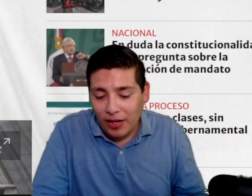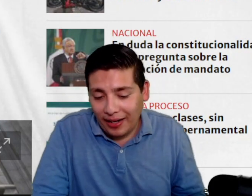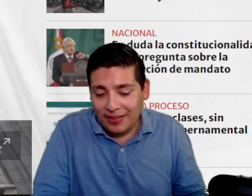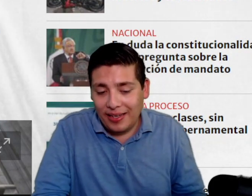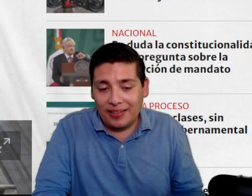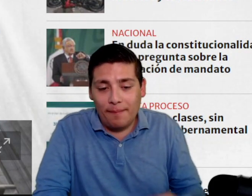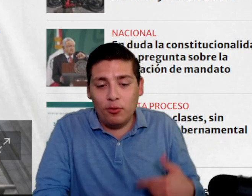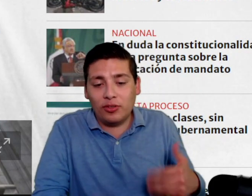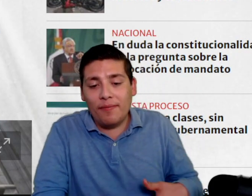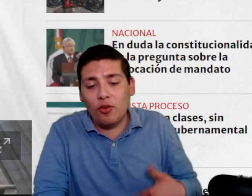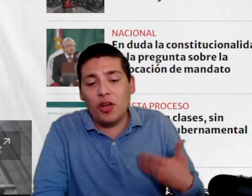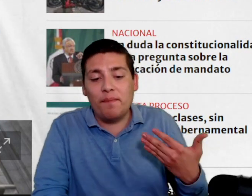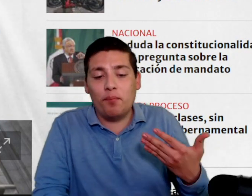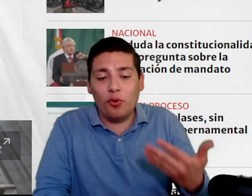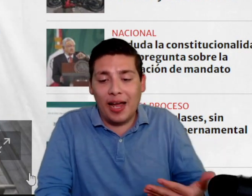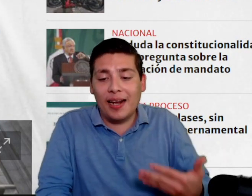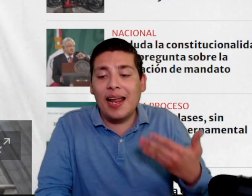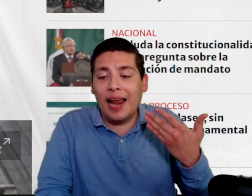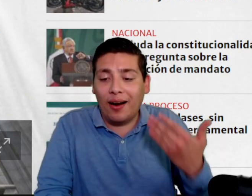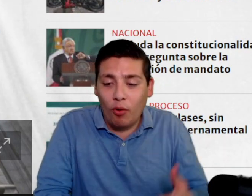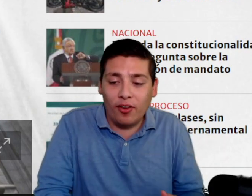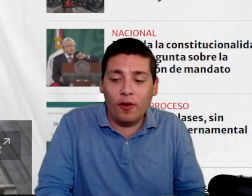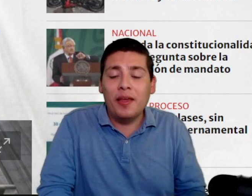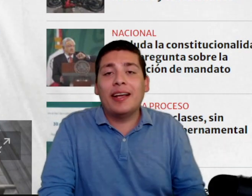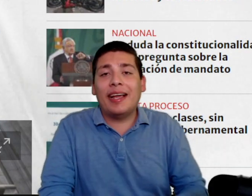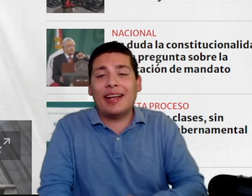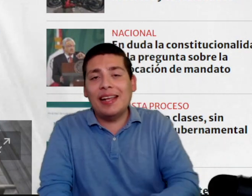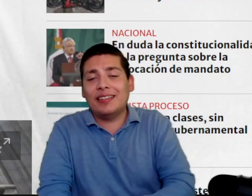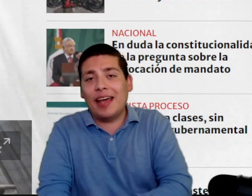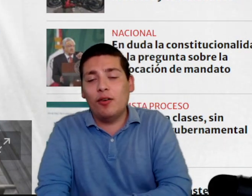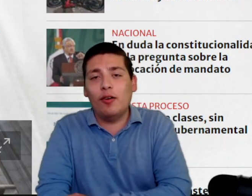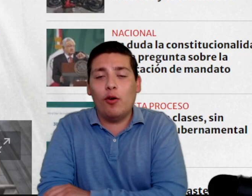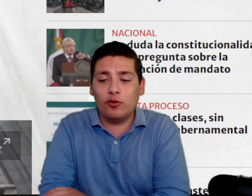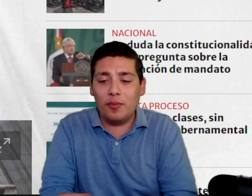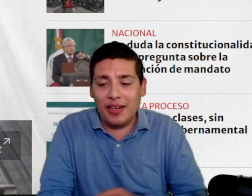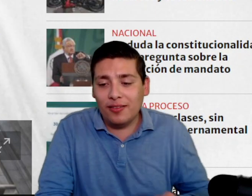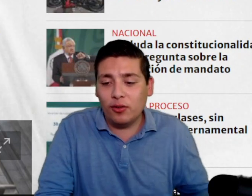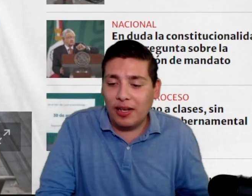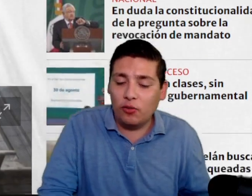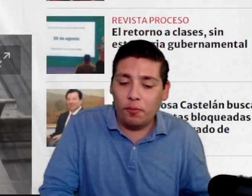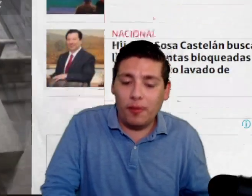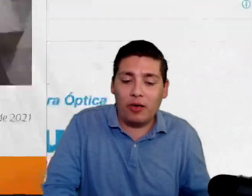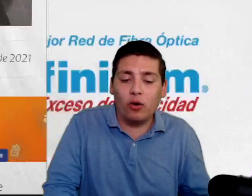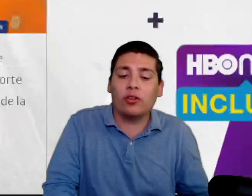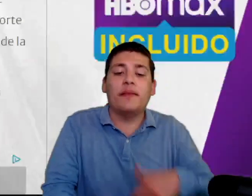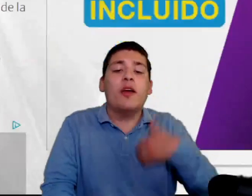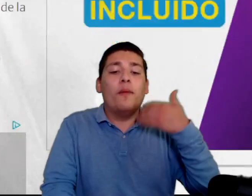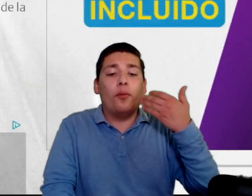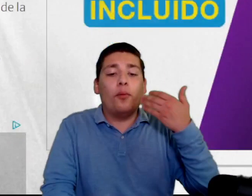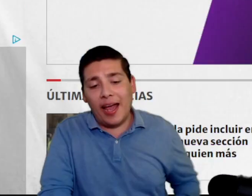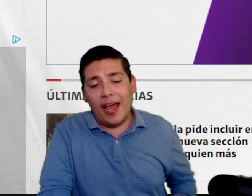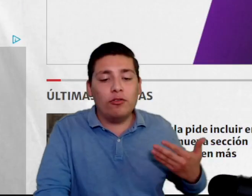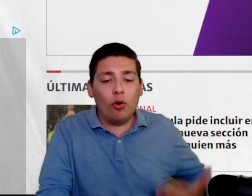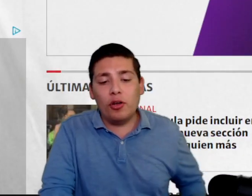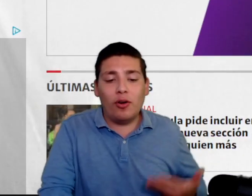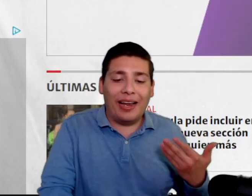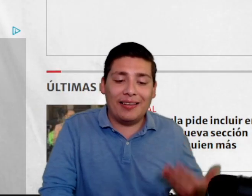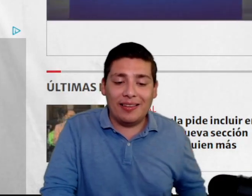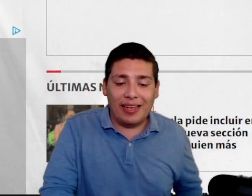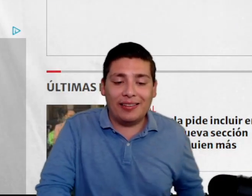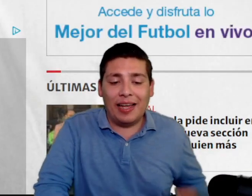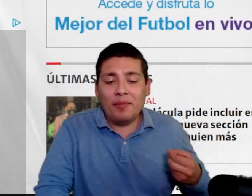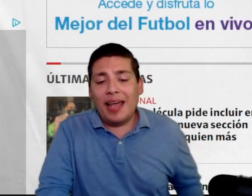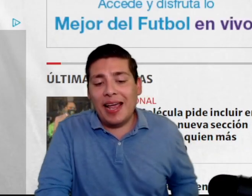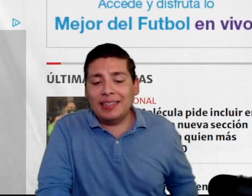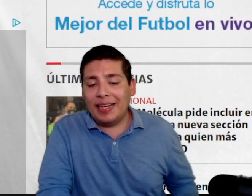estos personajes están buscando impugnar el acuerdo que realizaron los ministros de la Suprema Corte, porque a ellos lo único que